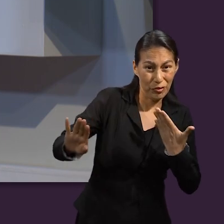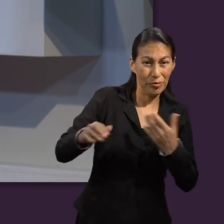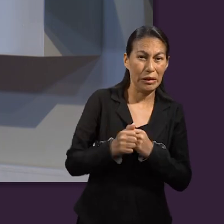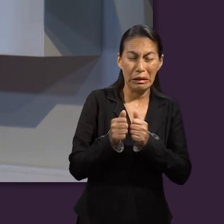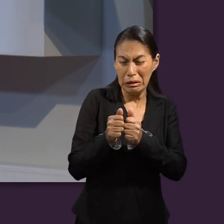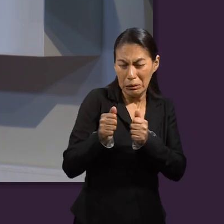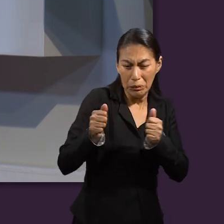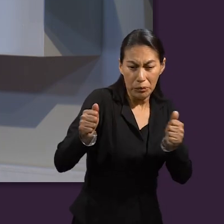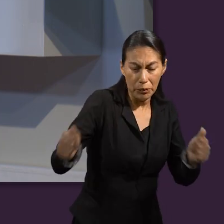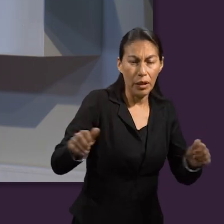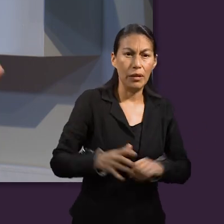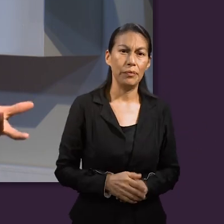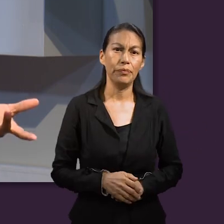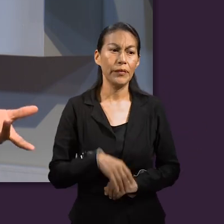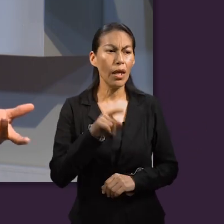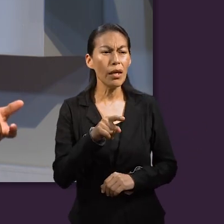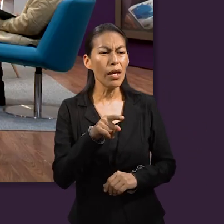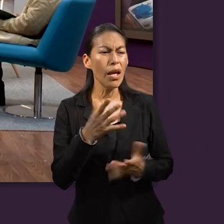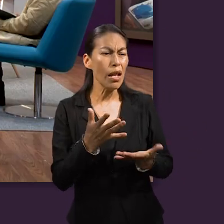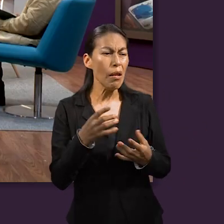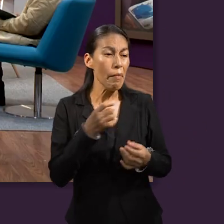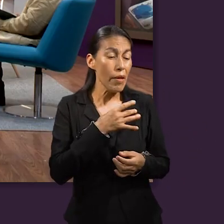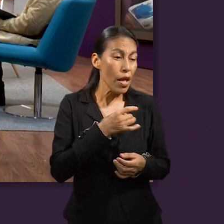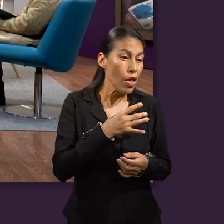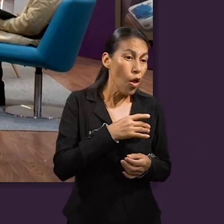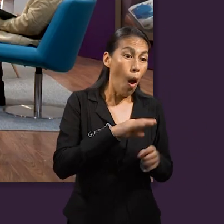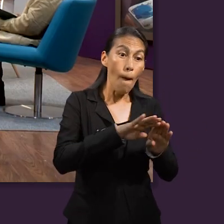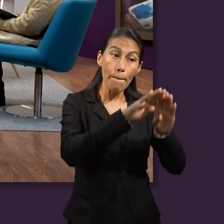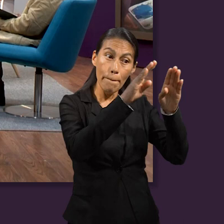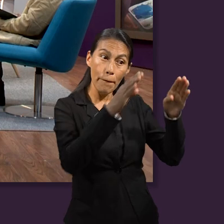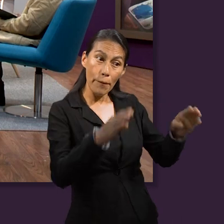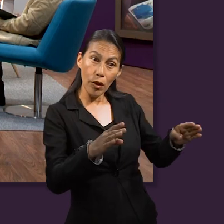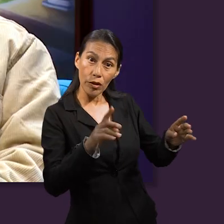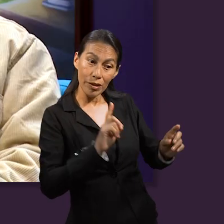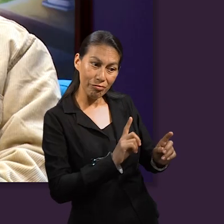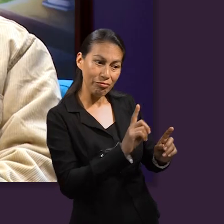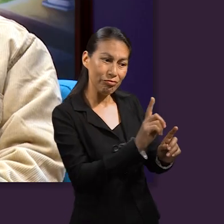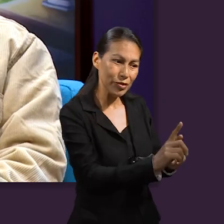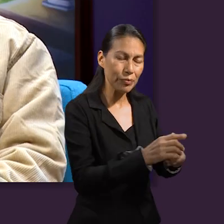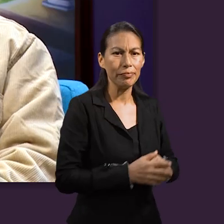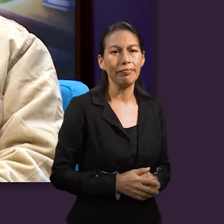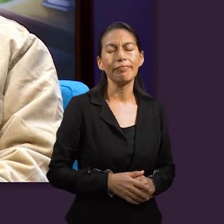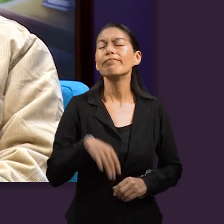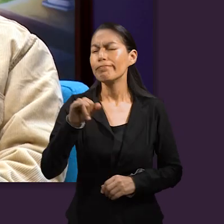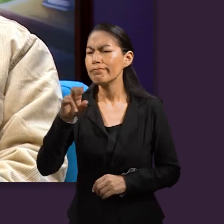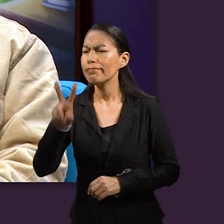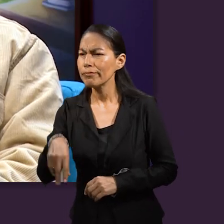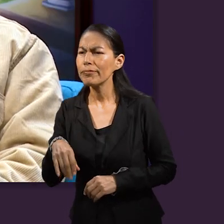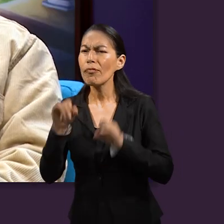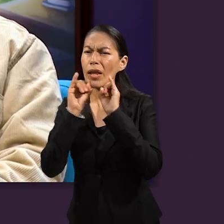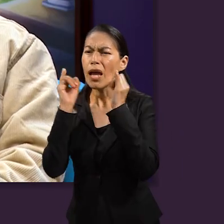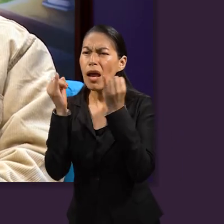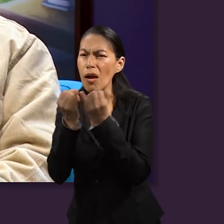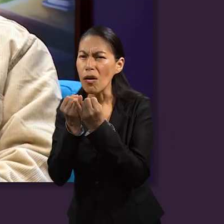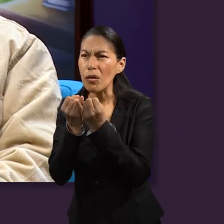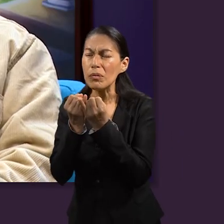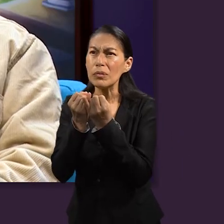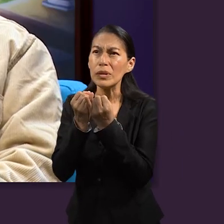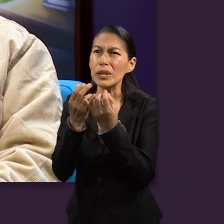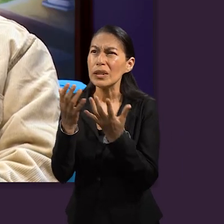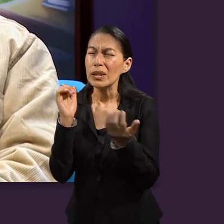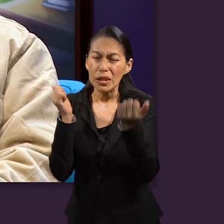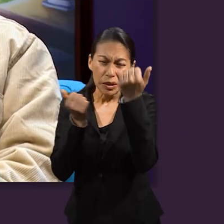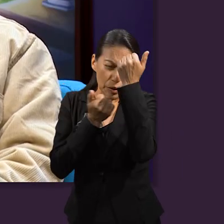y es ahí cuando sucede algo extraordinario efectivamente jacob tenía cierto remordimiento en su